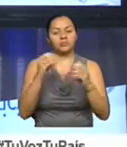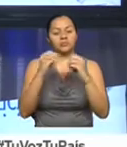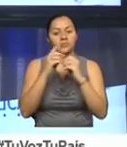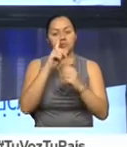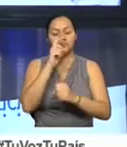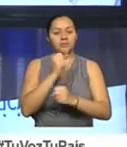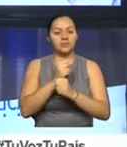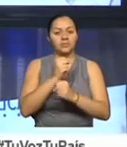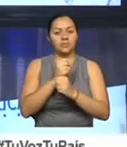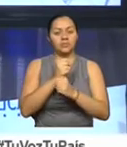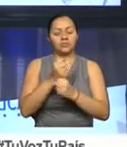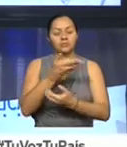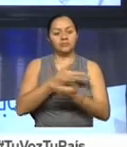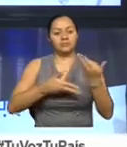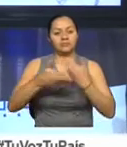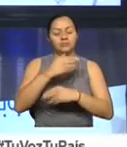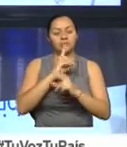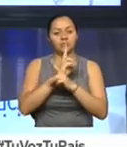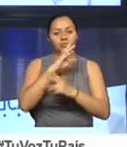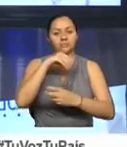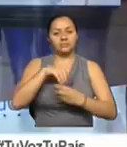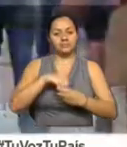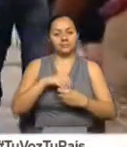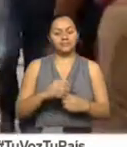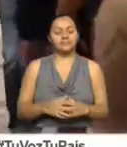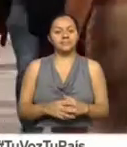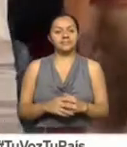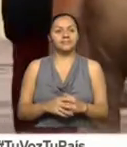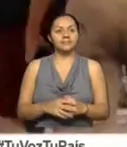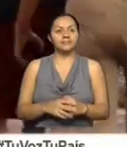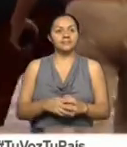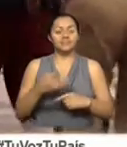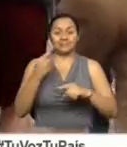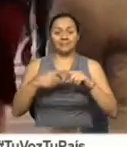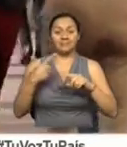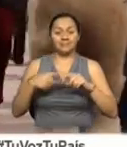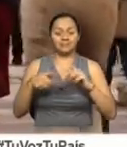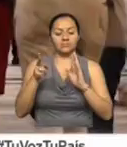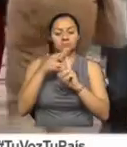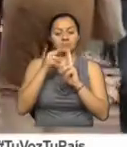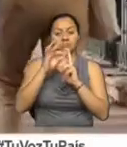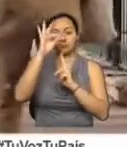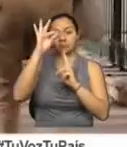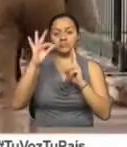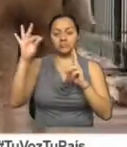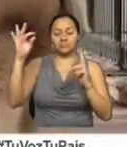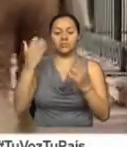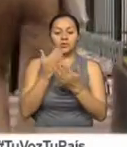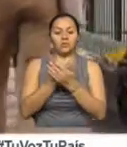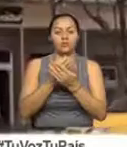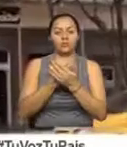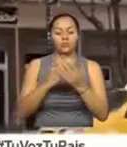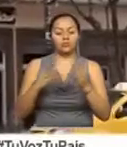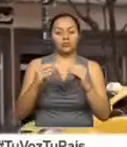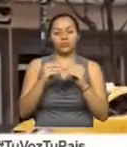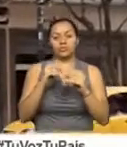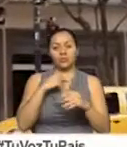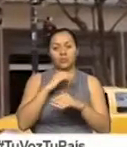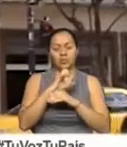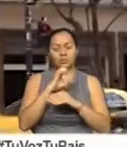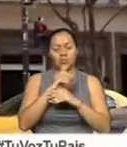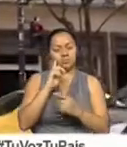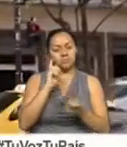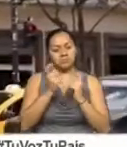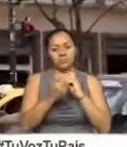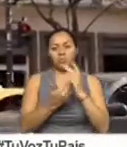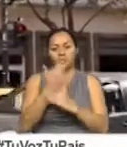empleo, dinamizadores del consumo interno. Varios son los indicadores que evidencian que la economía ecuatoriana ha cambiado de